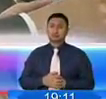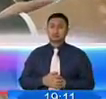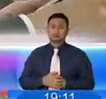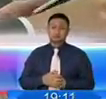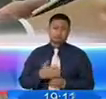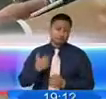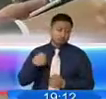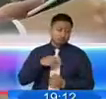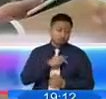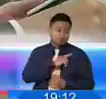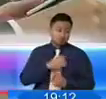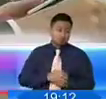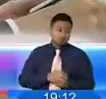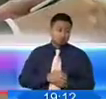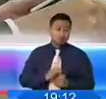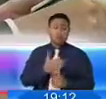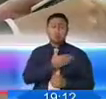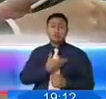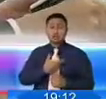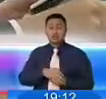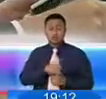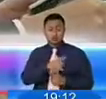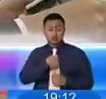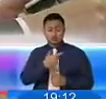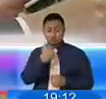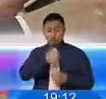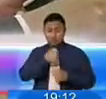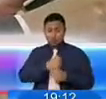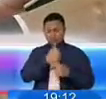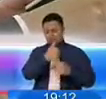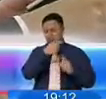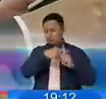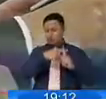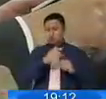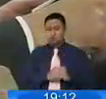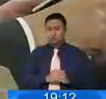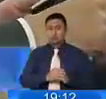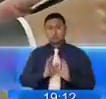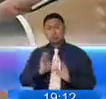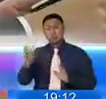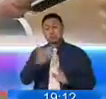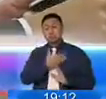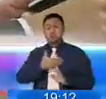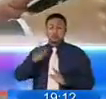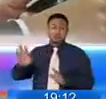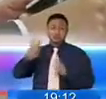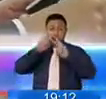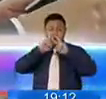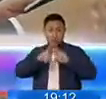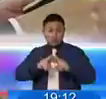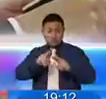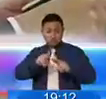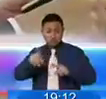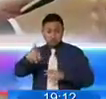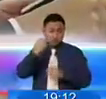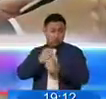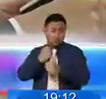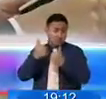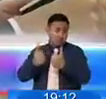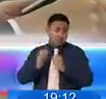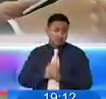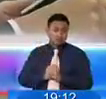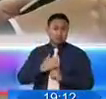recibido comentarios positivos de parte del presidente. Me parece que el presidente, desde su visión, considera que el trabajo está haciendo correctamente. Nosotros